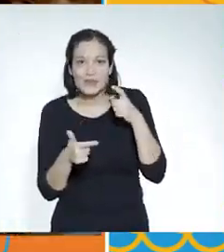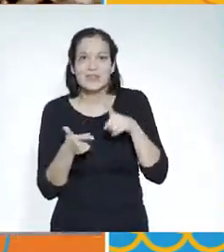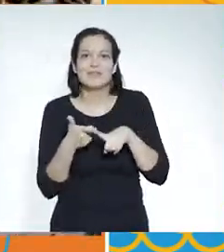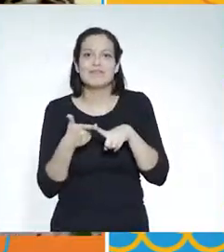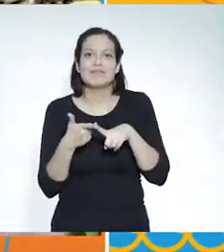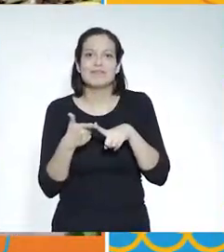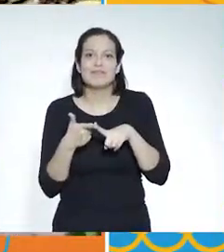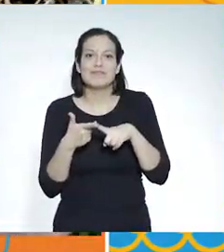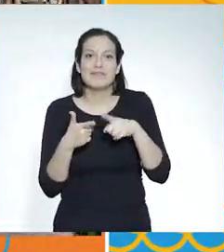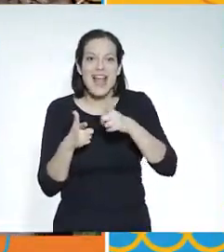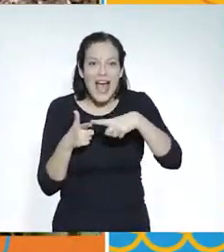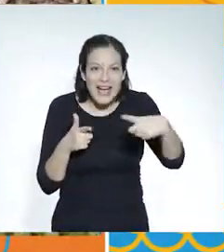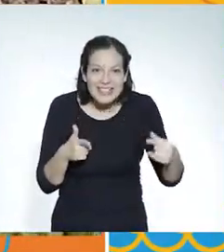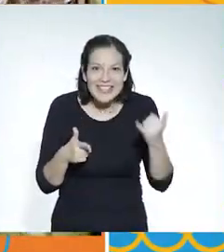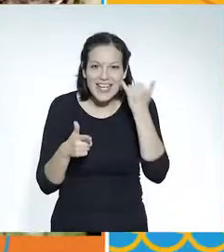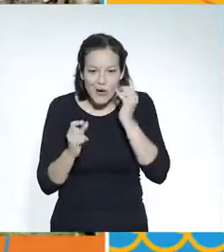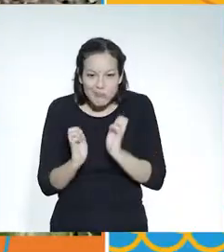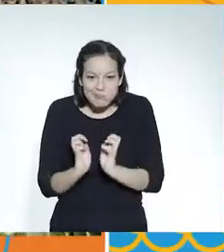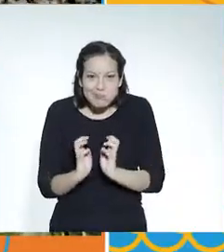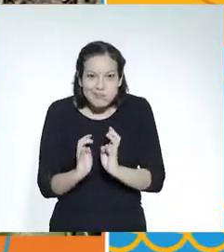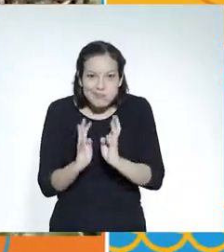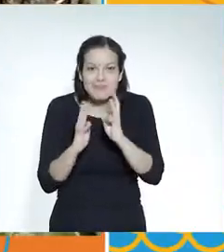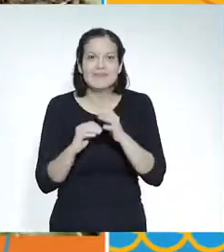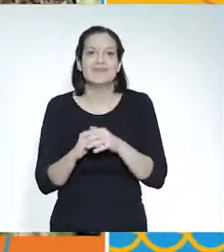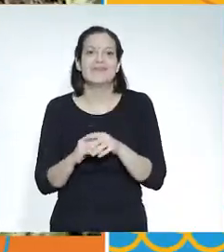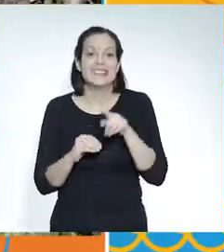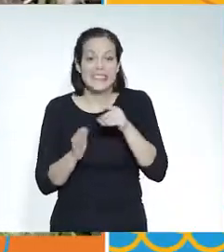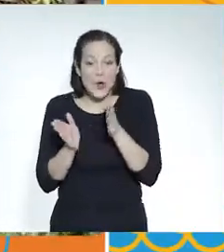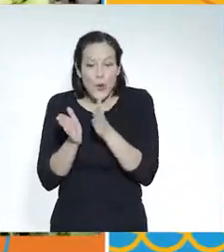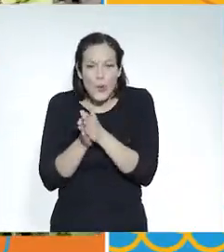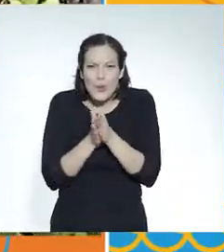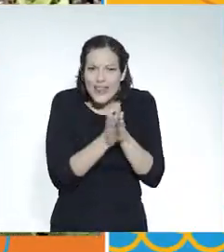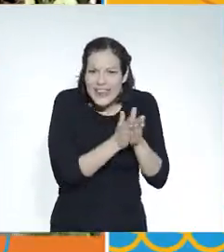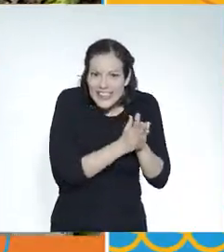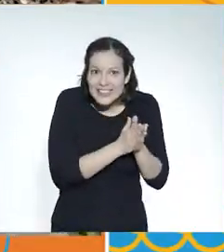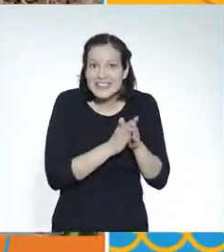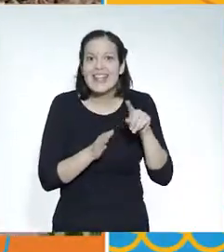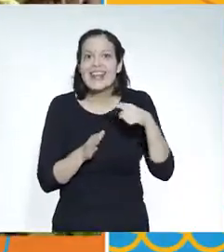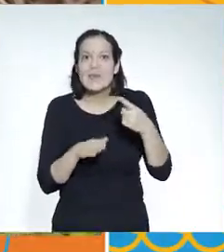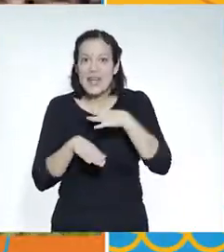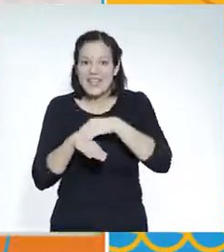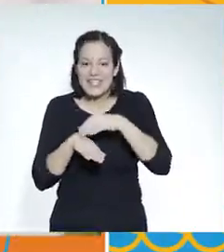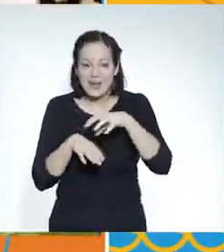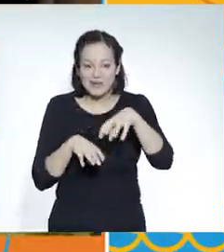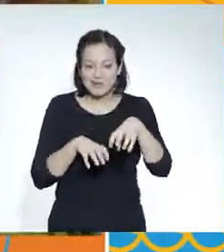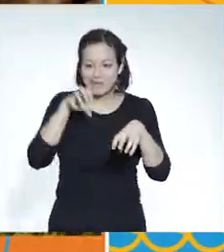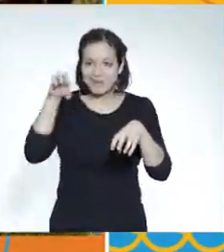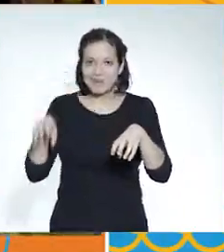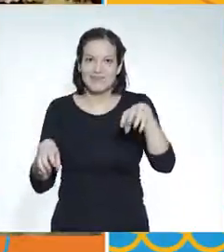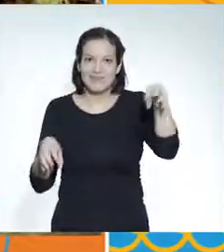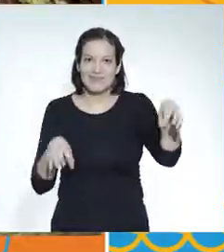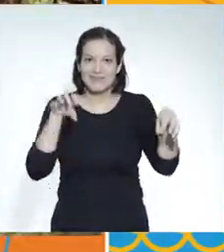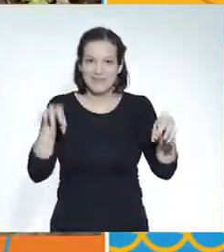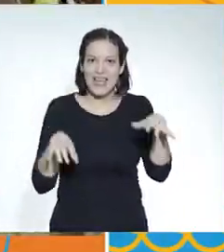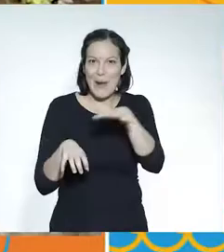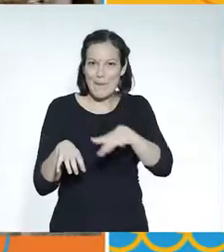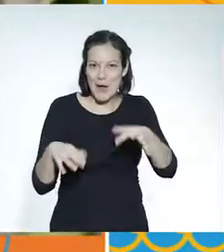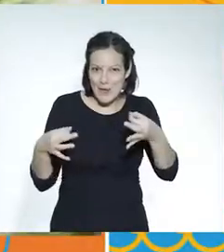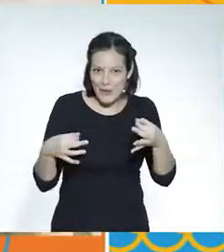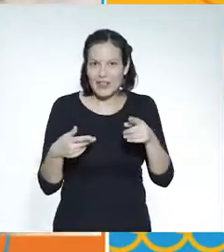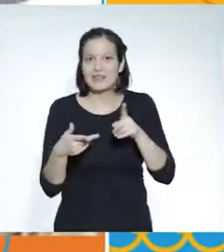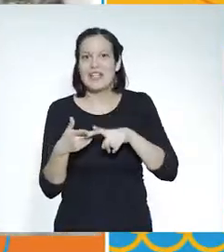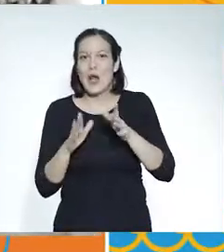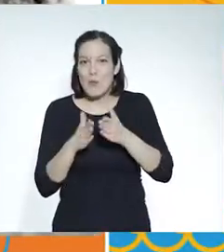cebolla, acelga ya germinando. En este caso están muy juntitas porque nosotros después trasplantamos